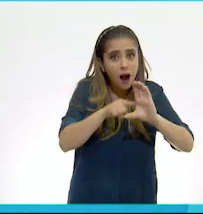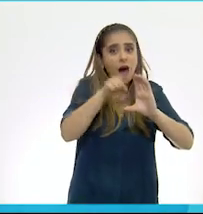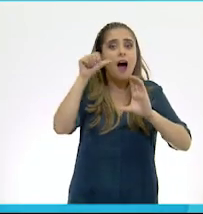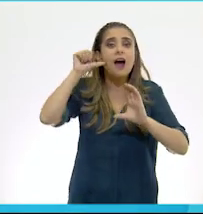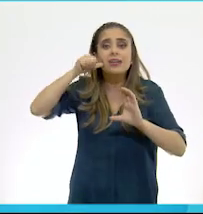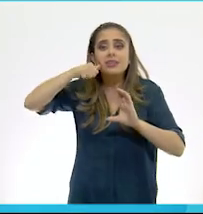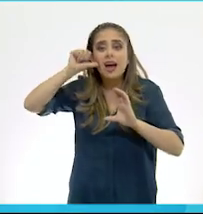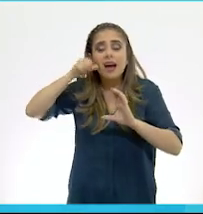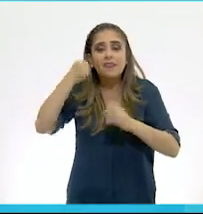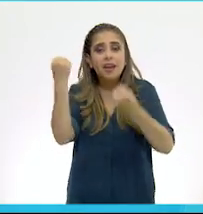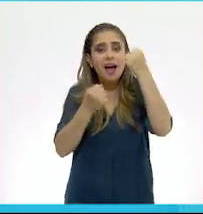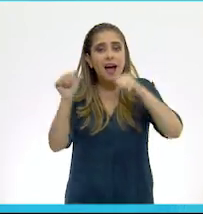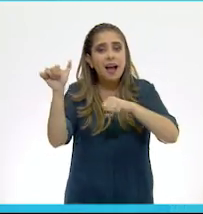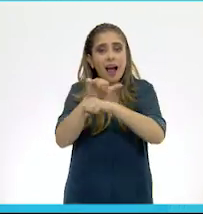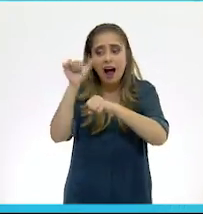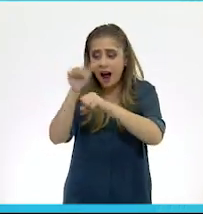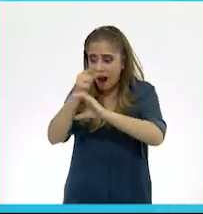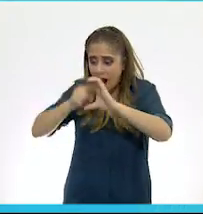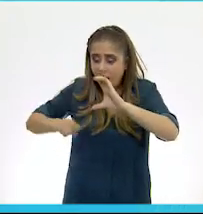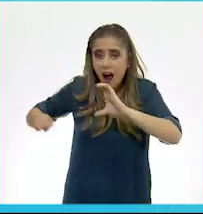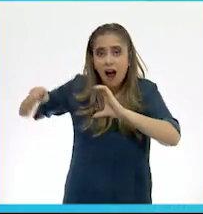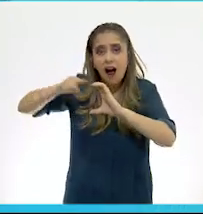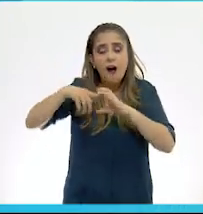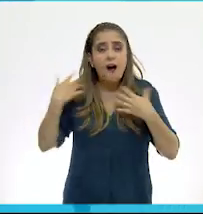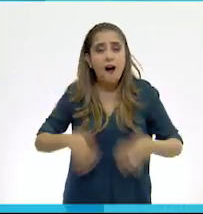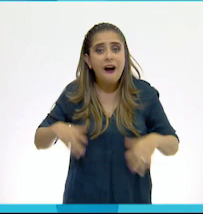círculo, círculo!